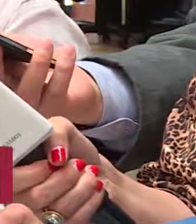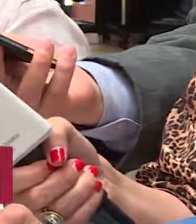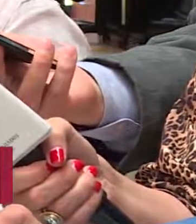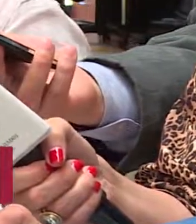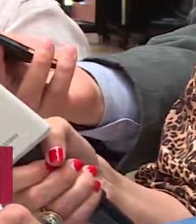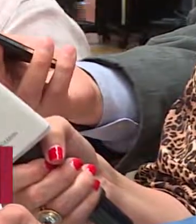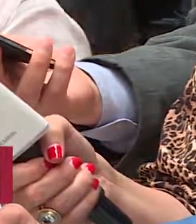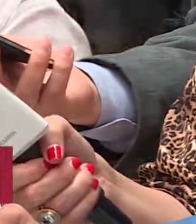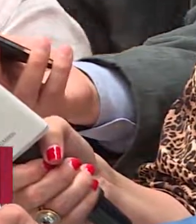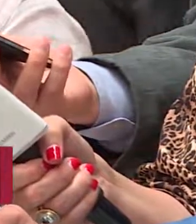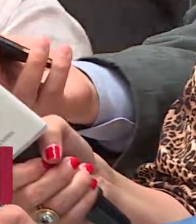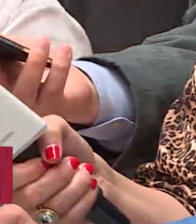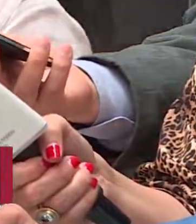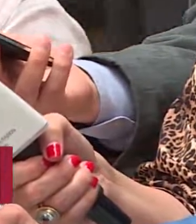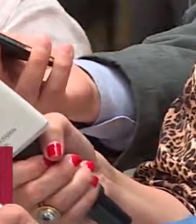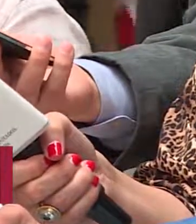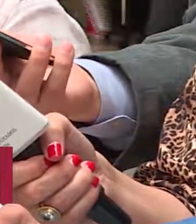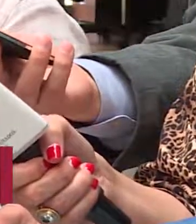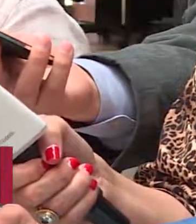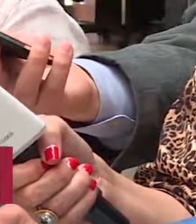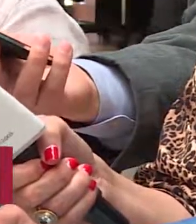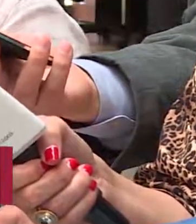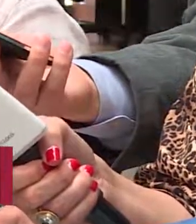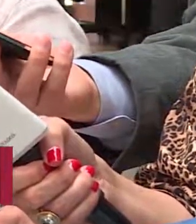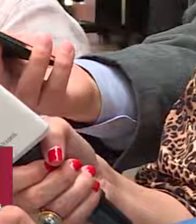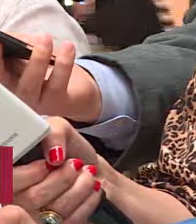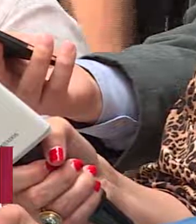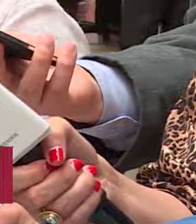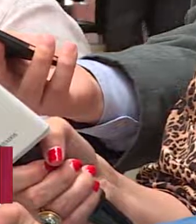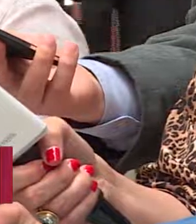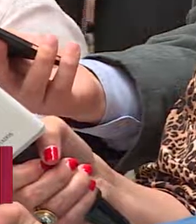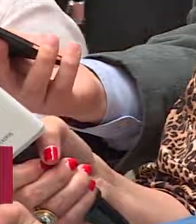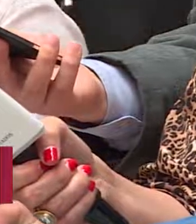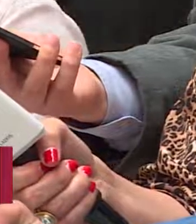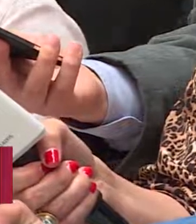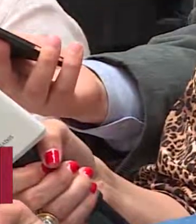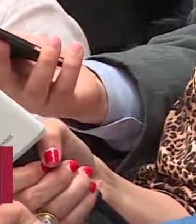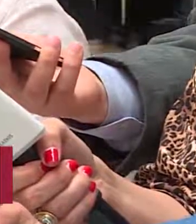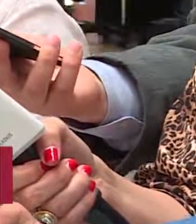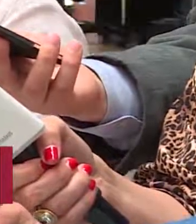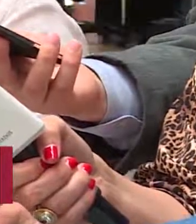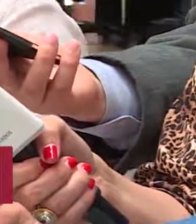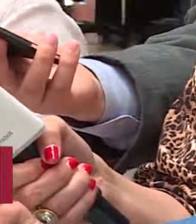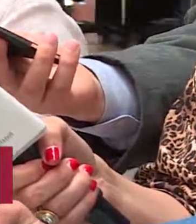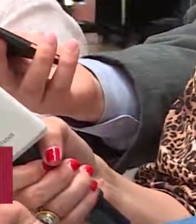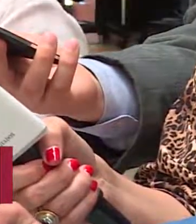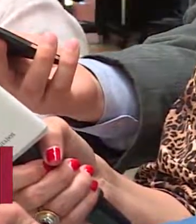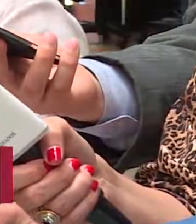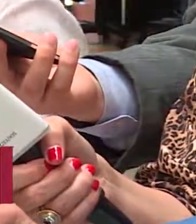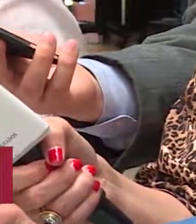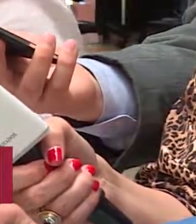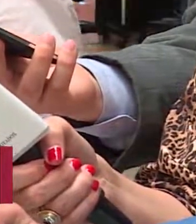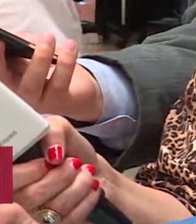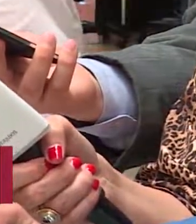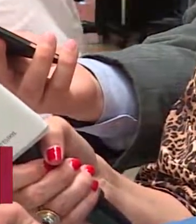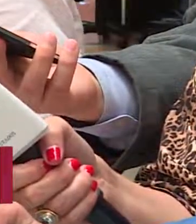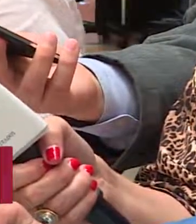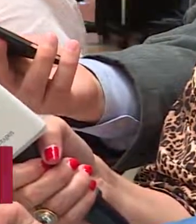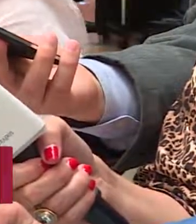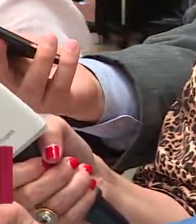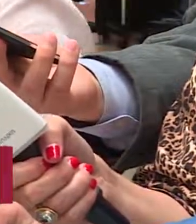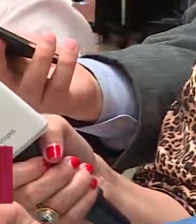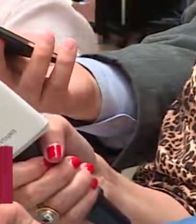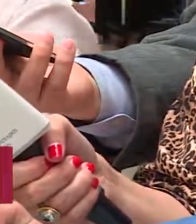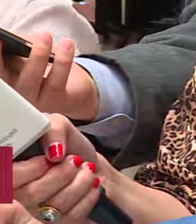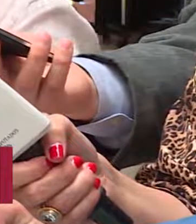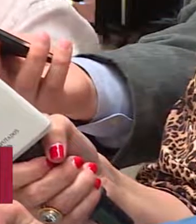por la religión que profesan, por adscripciones a determinadas visiones, a